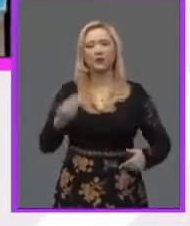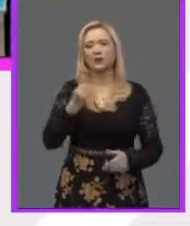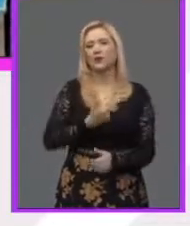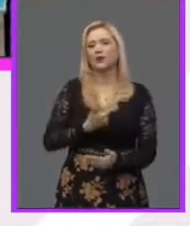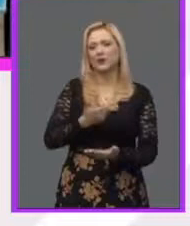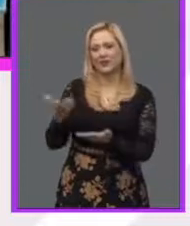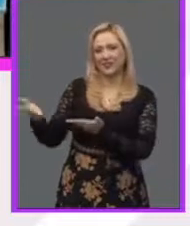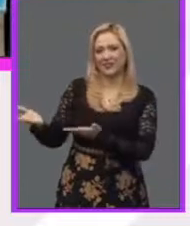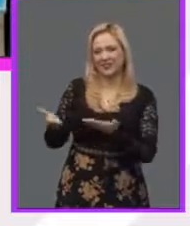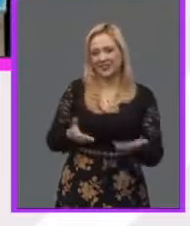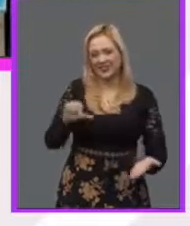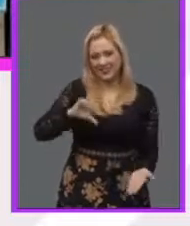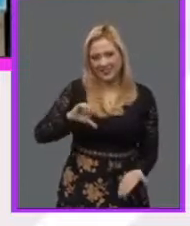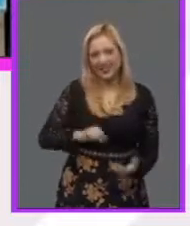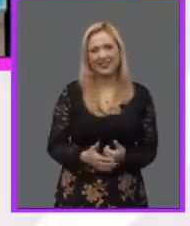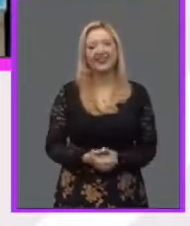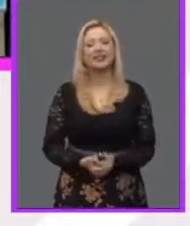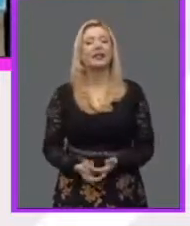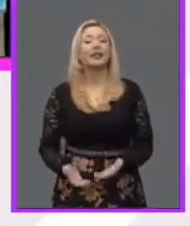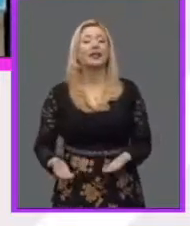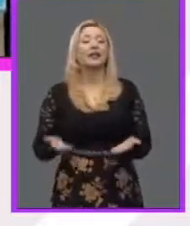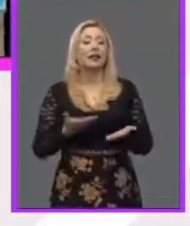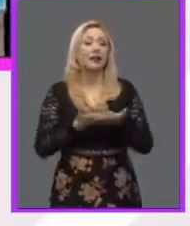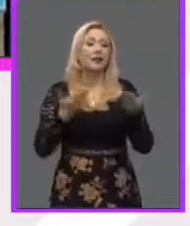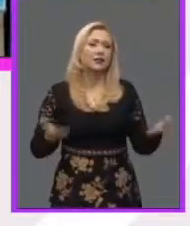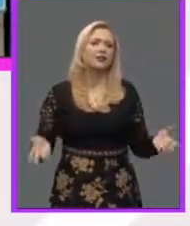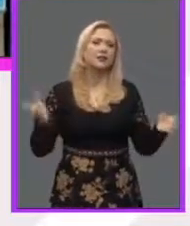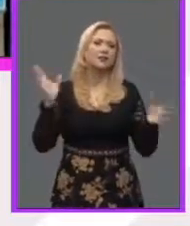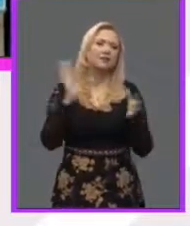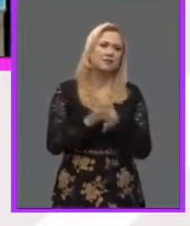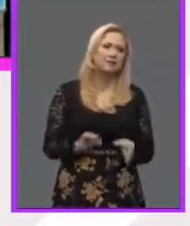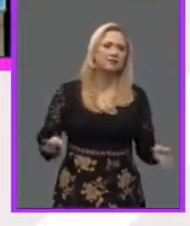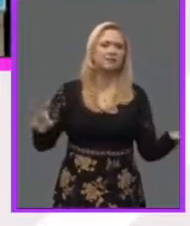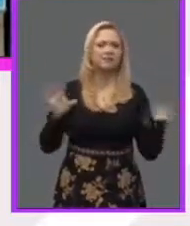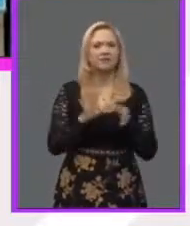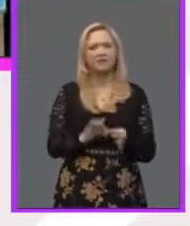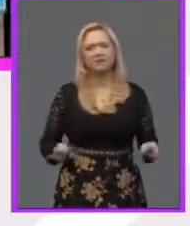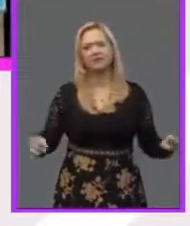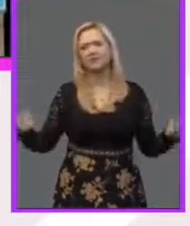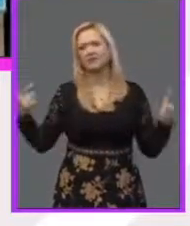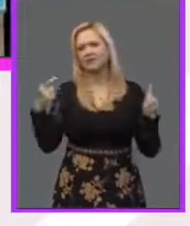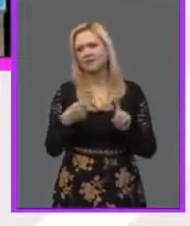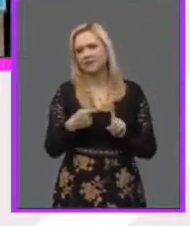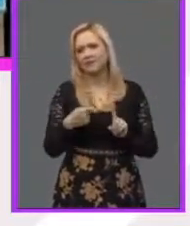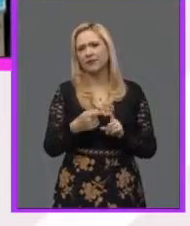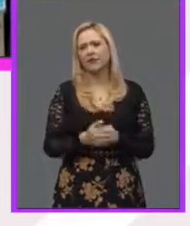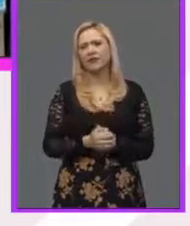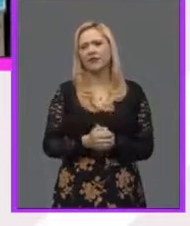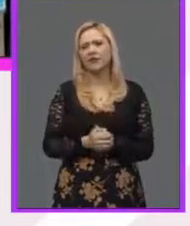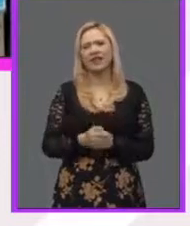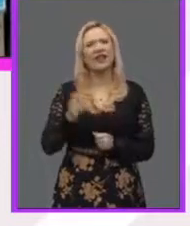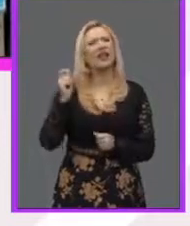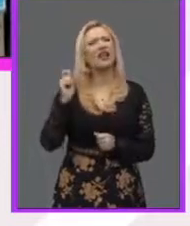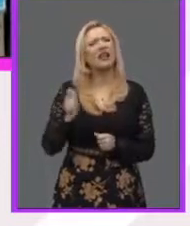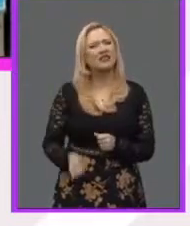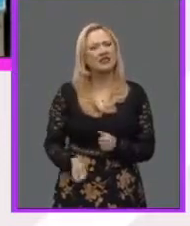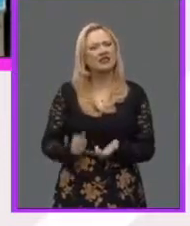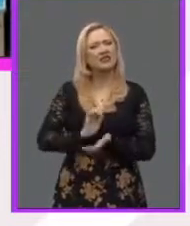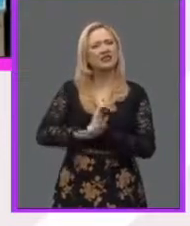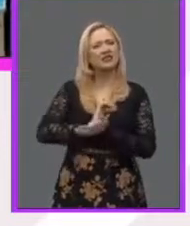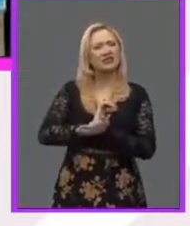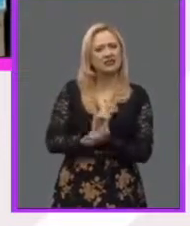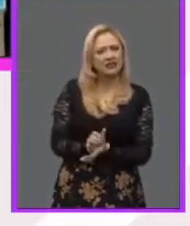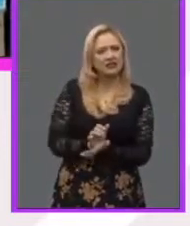gusto recibirte en Espacio Diverso. Y pues vamos a empezar ahora sí que por el principio, ¿no? ¿Qué implica